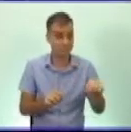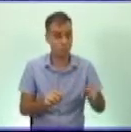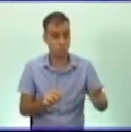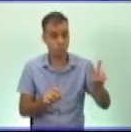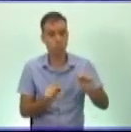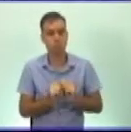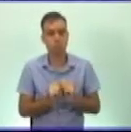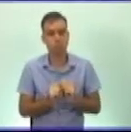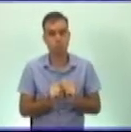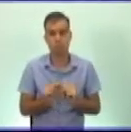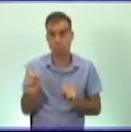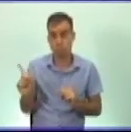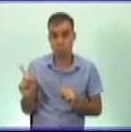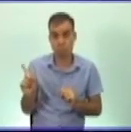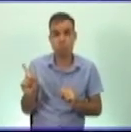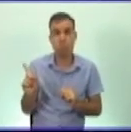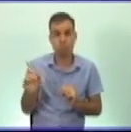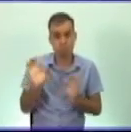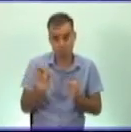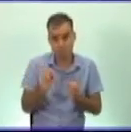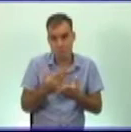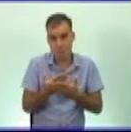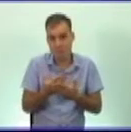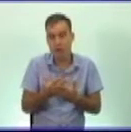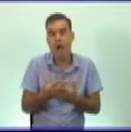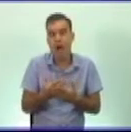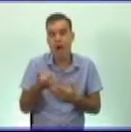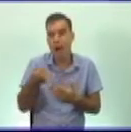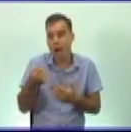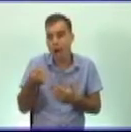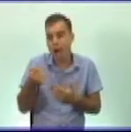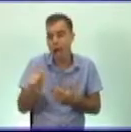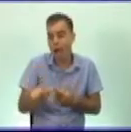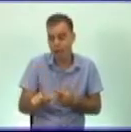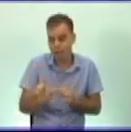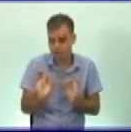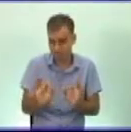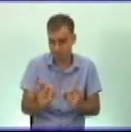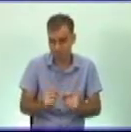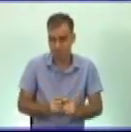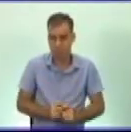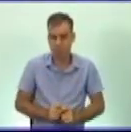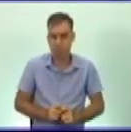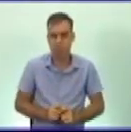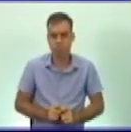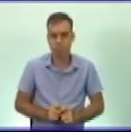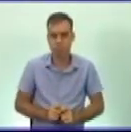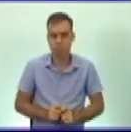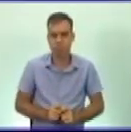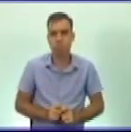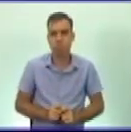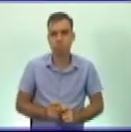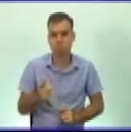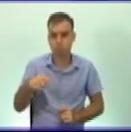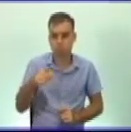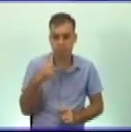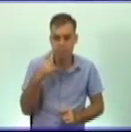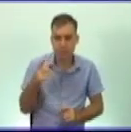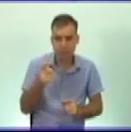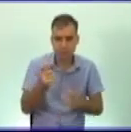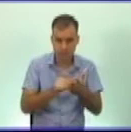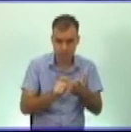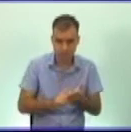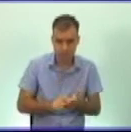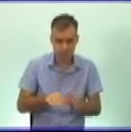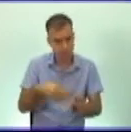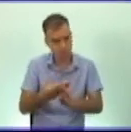ahí lo que nos pedían, ¿verdad? El área lateral. Vamos a darle un pequeño tiempo para que puedan copiar y vamos